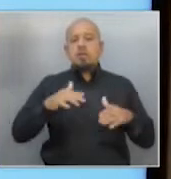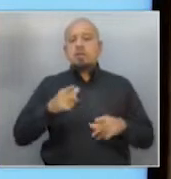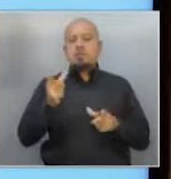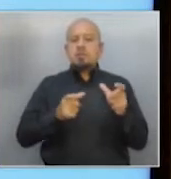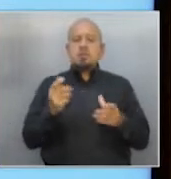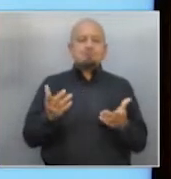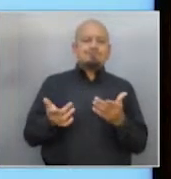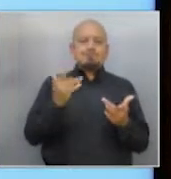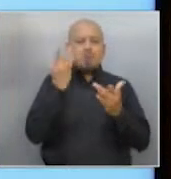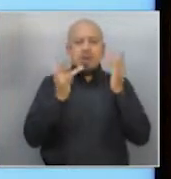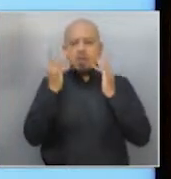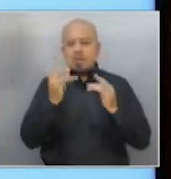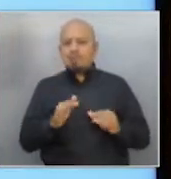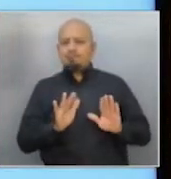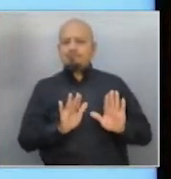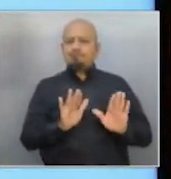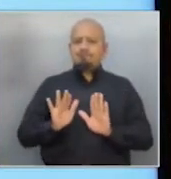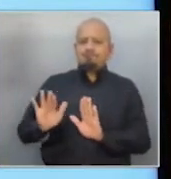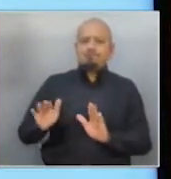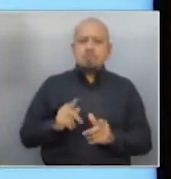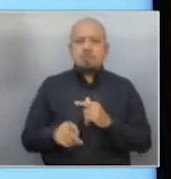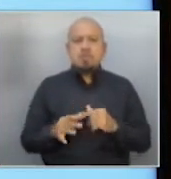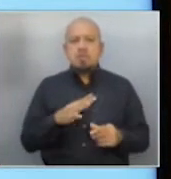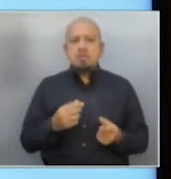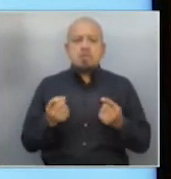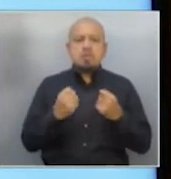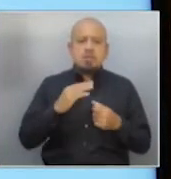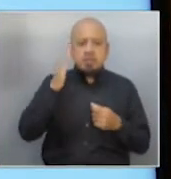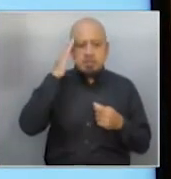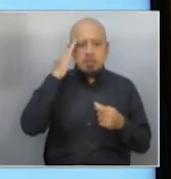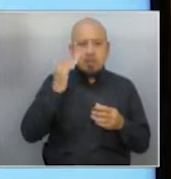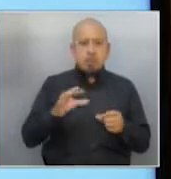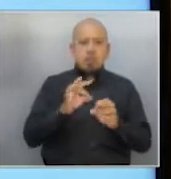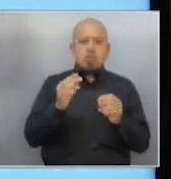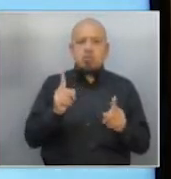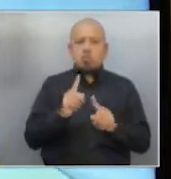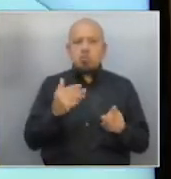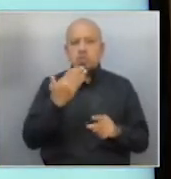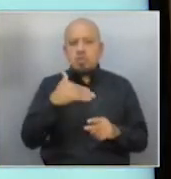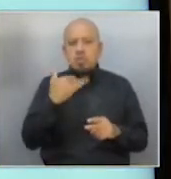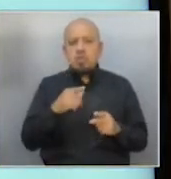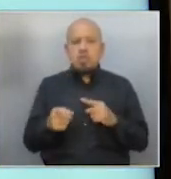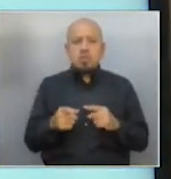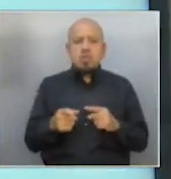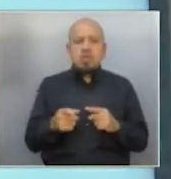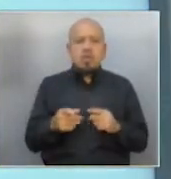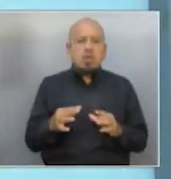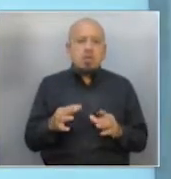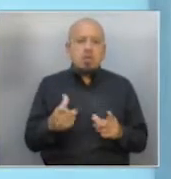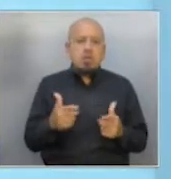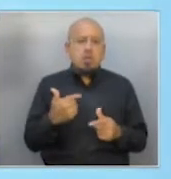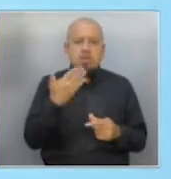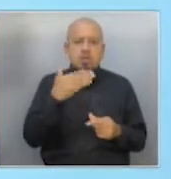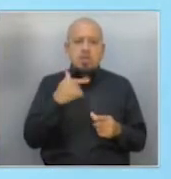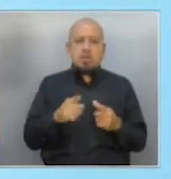arte y al arte contemporáneo en especial porque le parece que tiene que tener muchas referencias, sí, o porque no entiende. Y acá no hay mucho que entender, acá hay que disfrutar